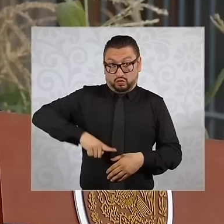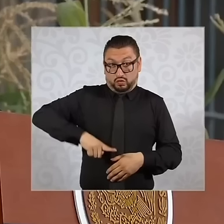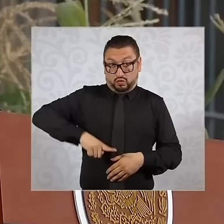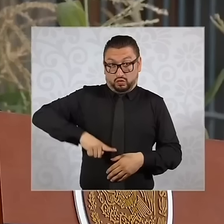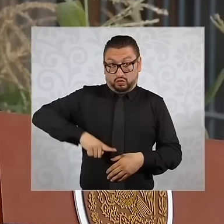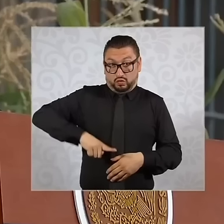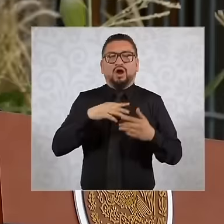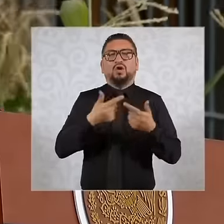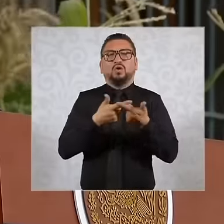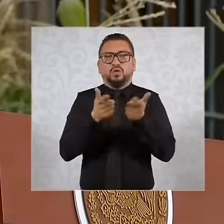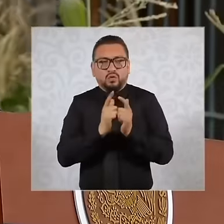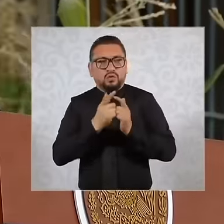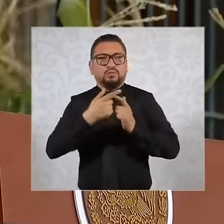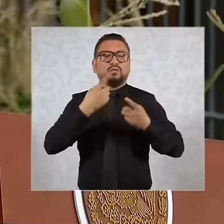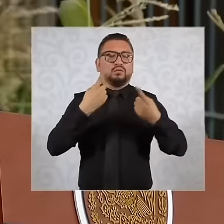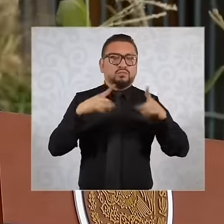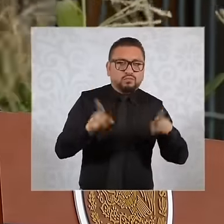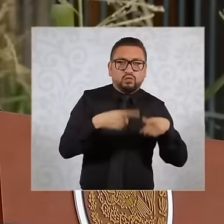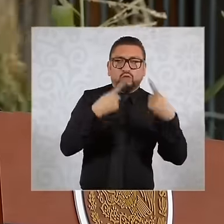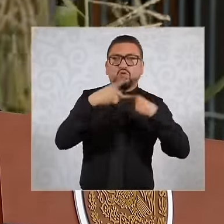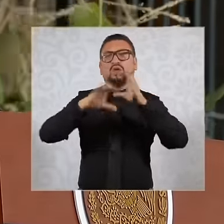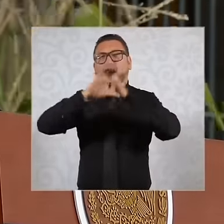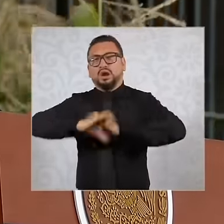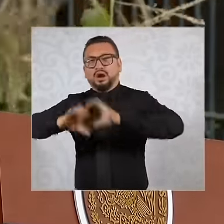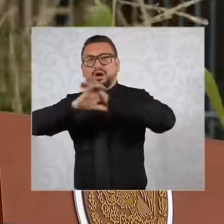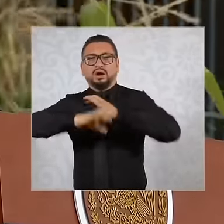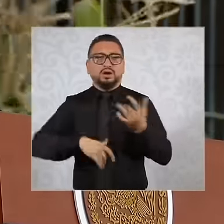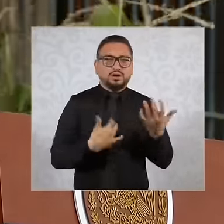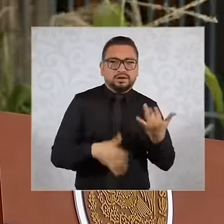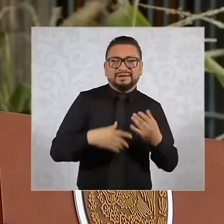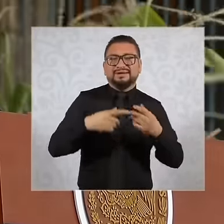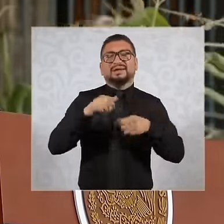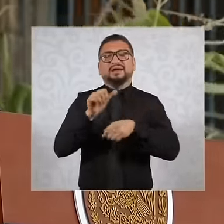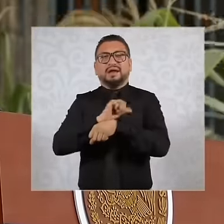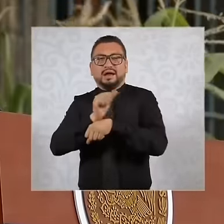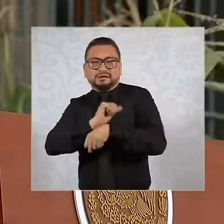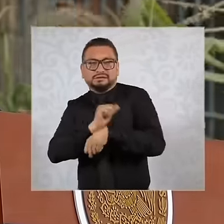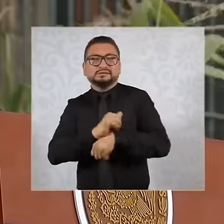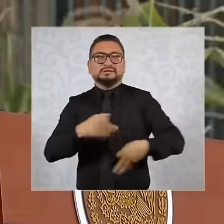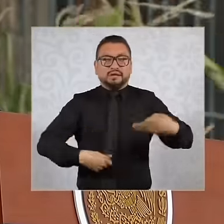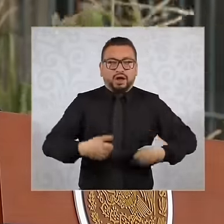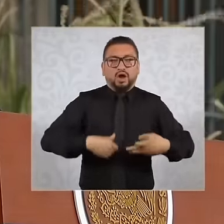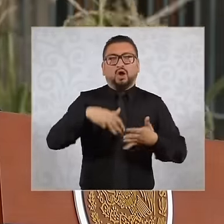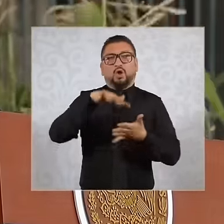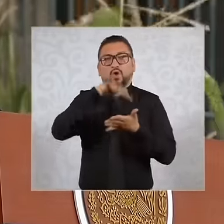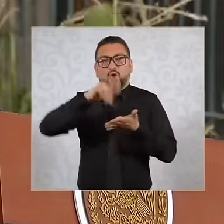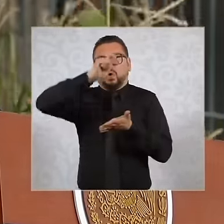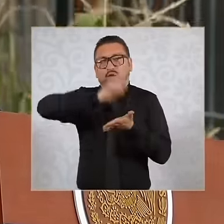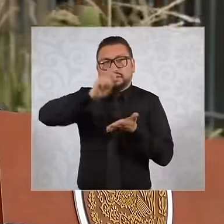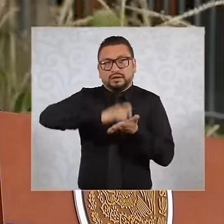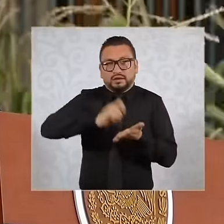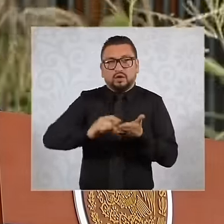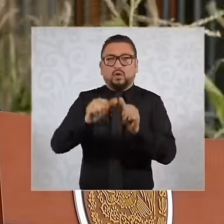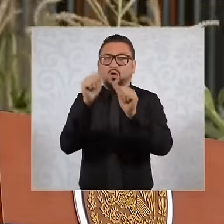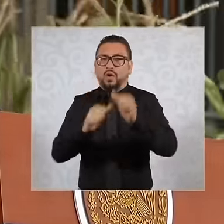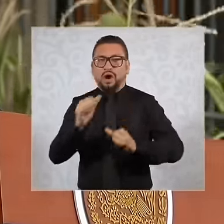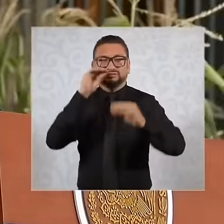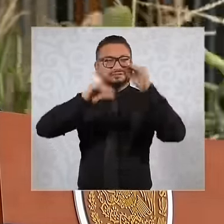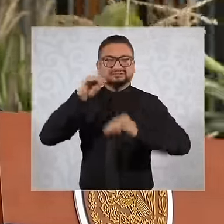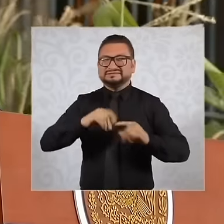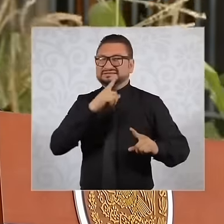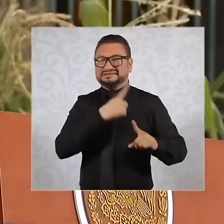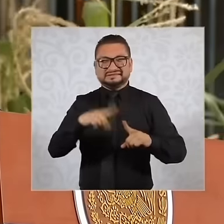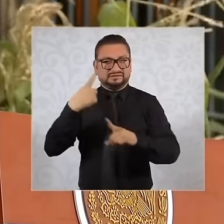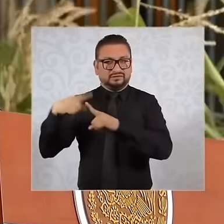un coro, una orquesta, un grupo de teatro, creación literaria y de artes plásticas que